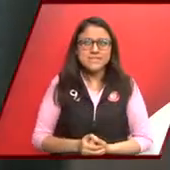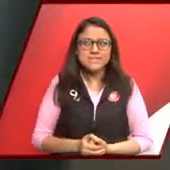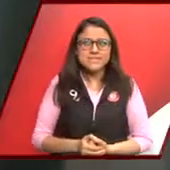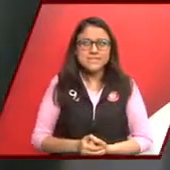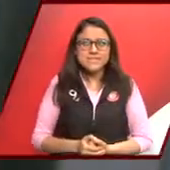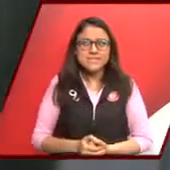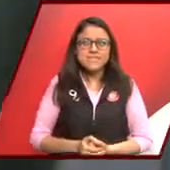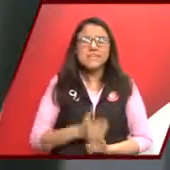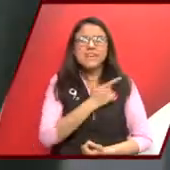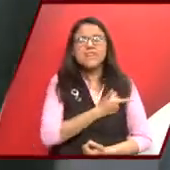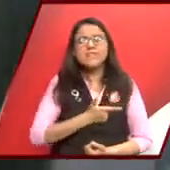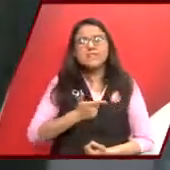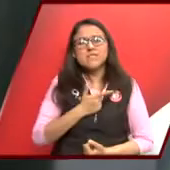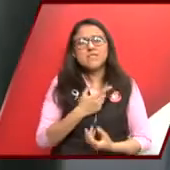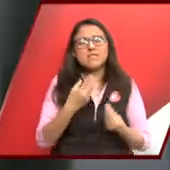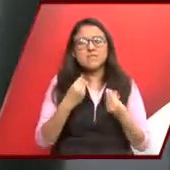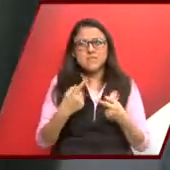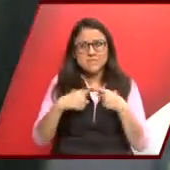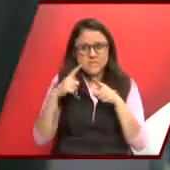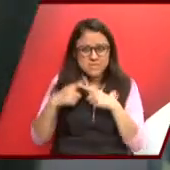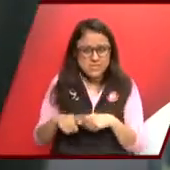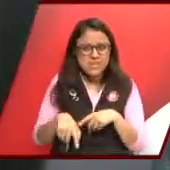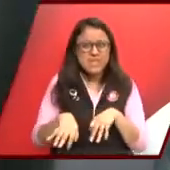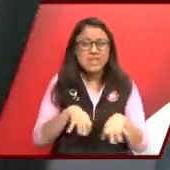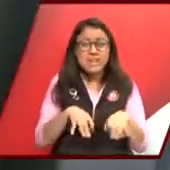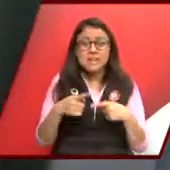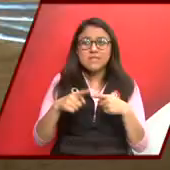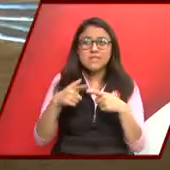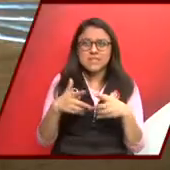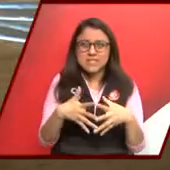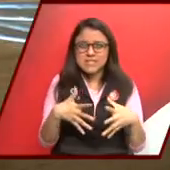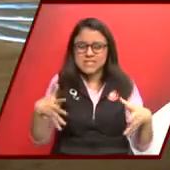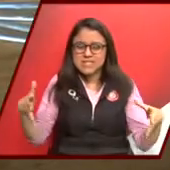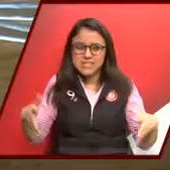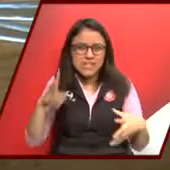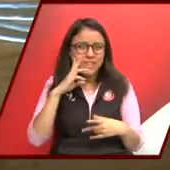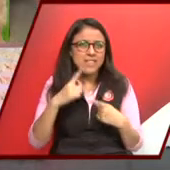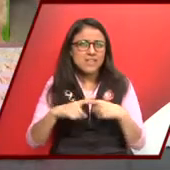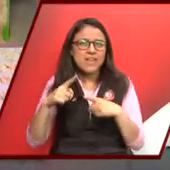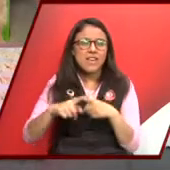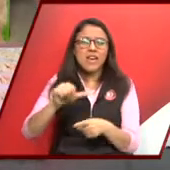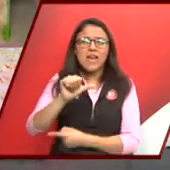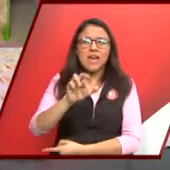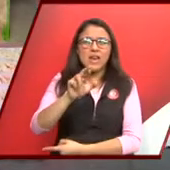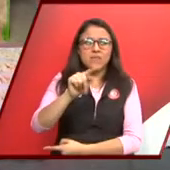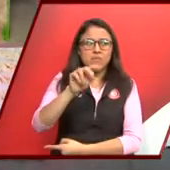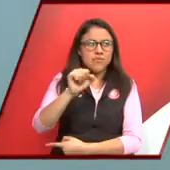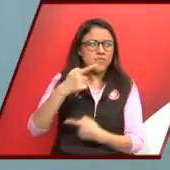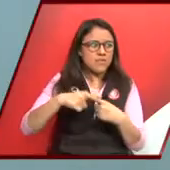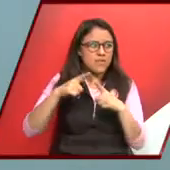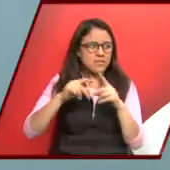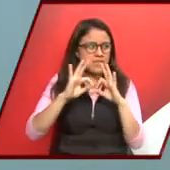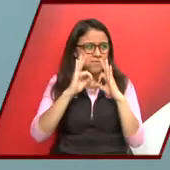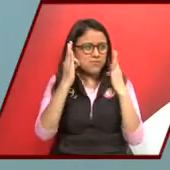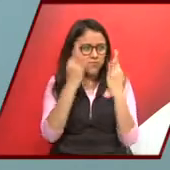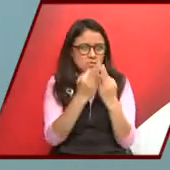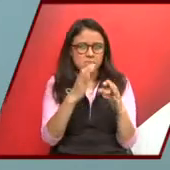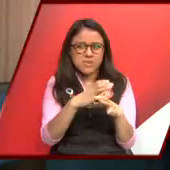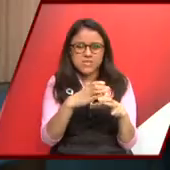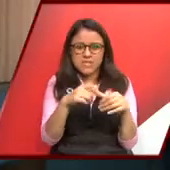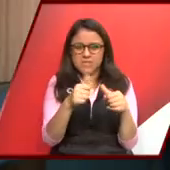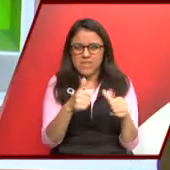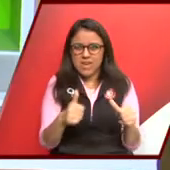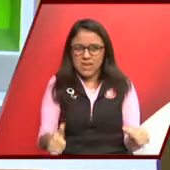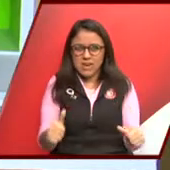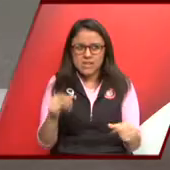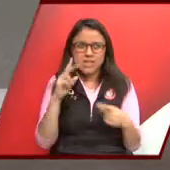En busca de generar ingresos en el hogar y hacer crecer el negocio, don Arnulfo empezó a elaborar otro tipo de piezas en madera.